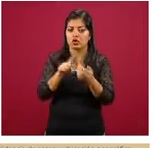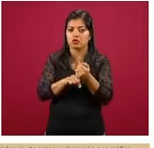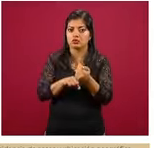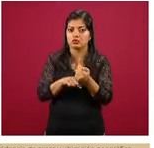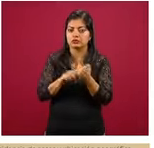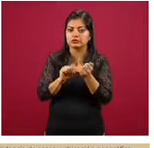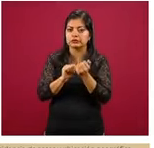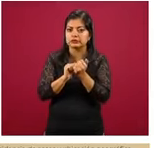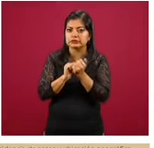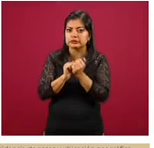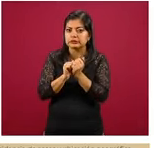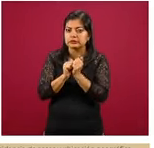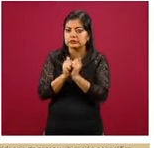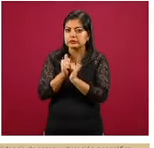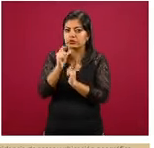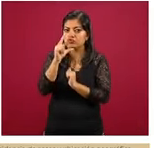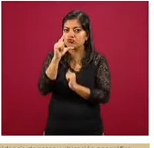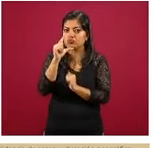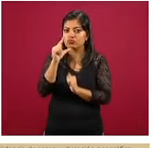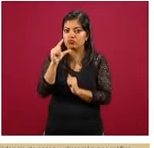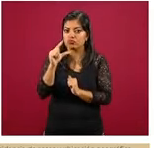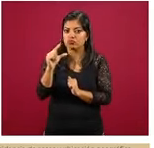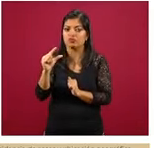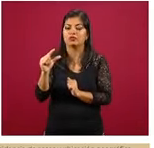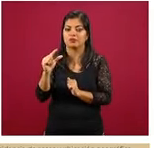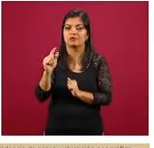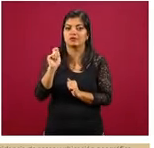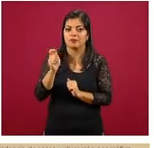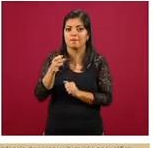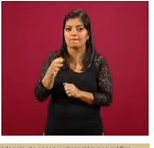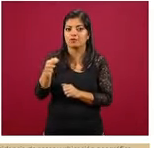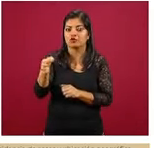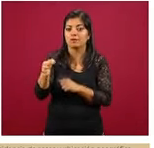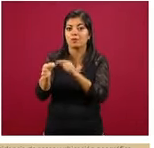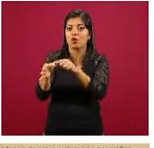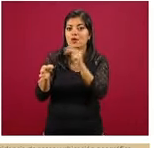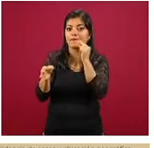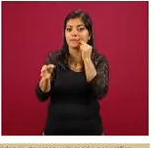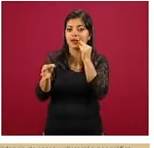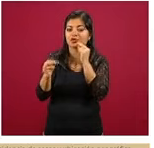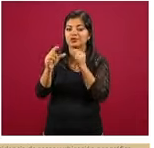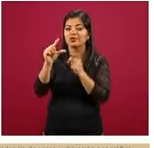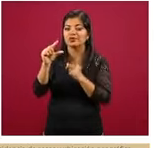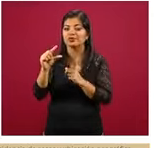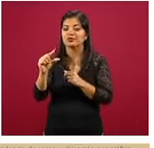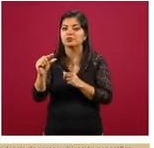tendencia ligeramente descendente que venía presentando el municipio de Pachuca nuevamente vuelve a